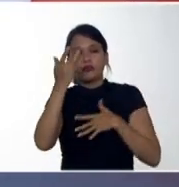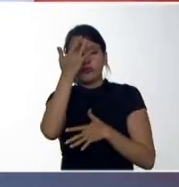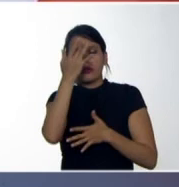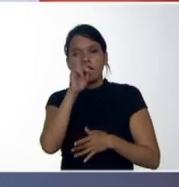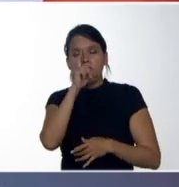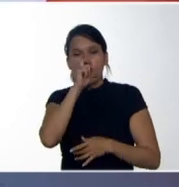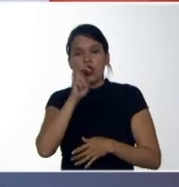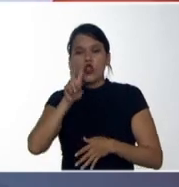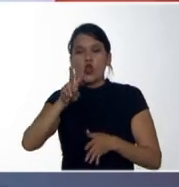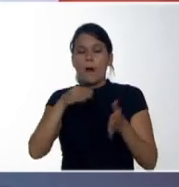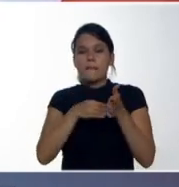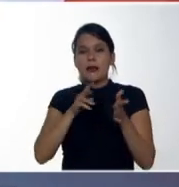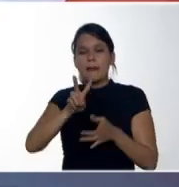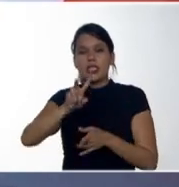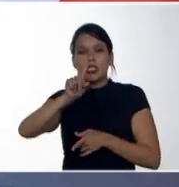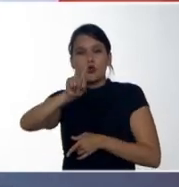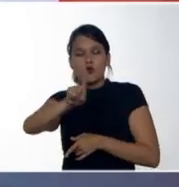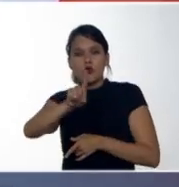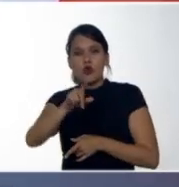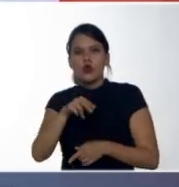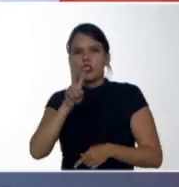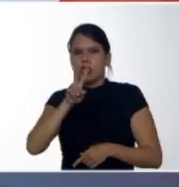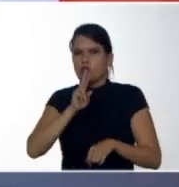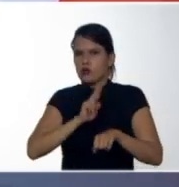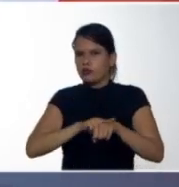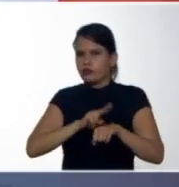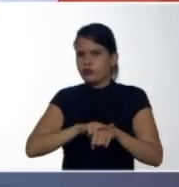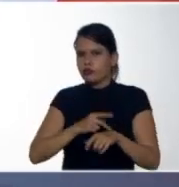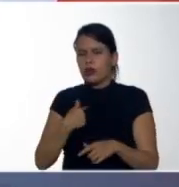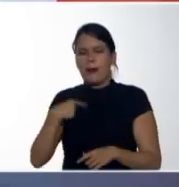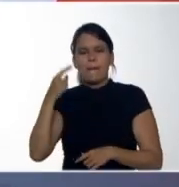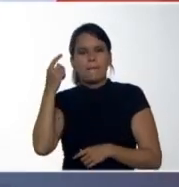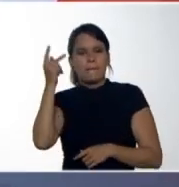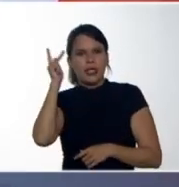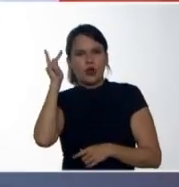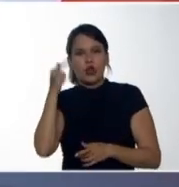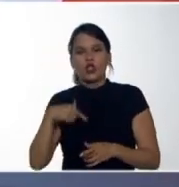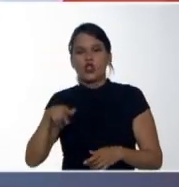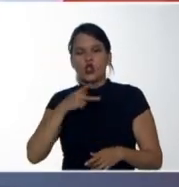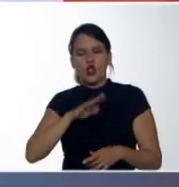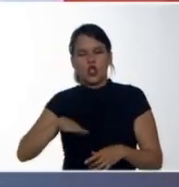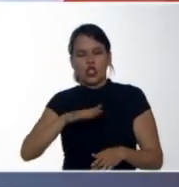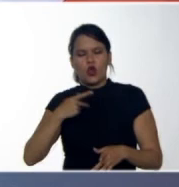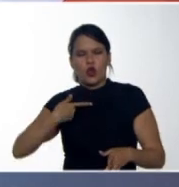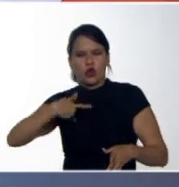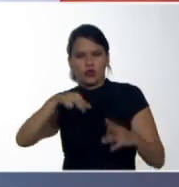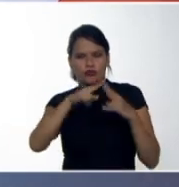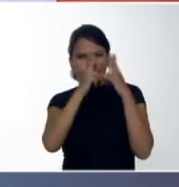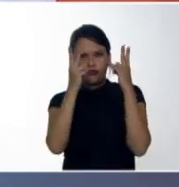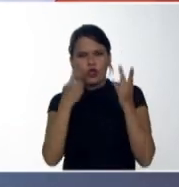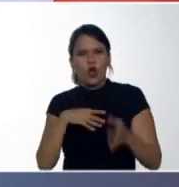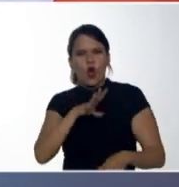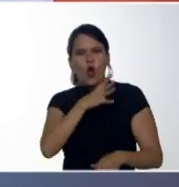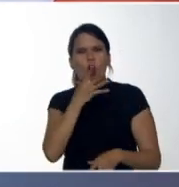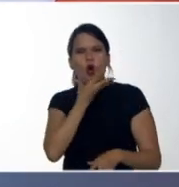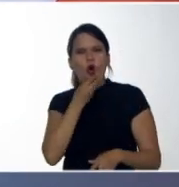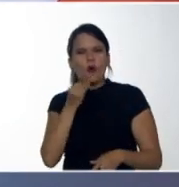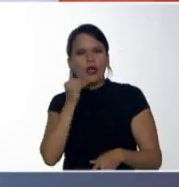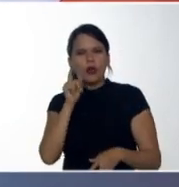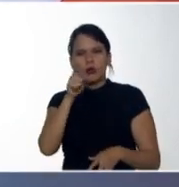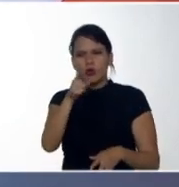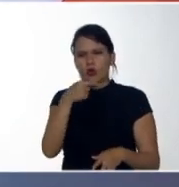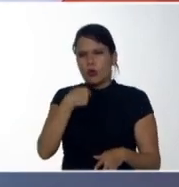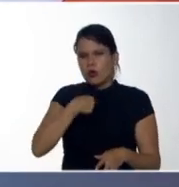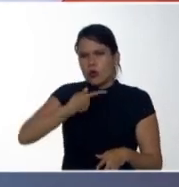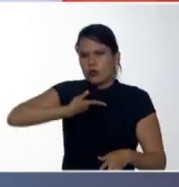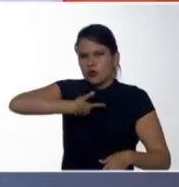2021, segundo momento pedagógico en donde nos encontramos jóvenes como tú, jóvenes como yo y jóvenes como nosotros